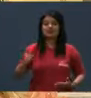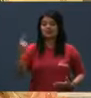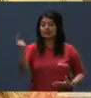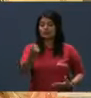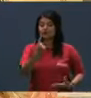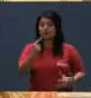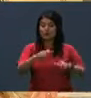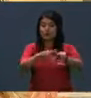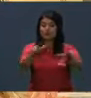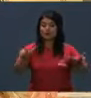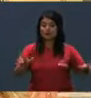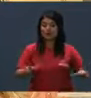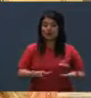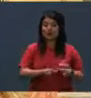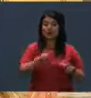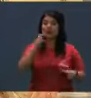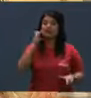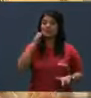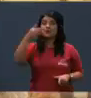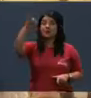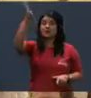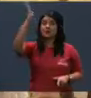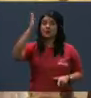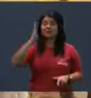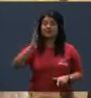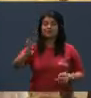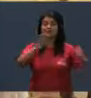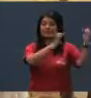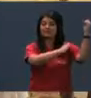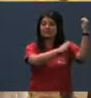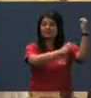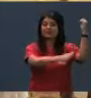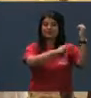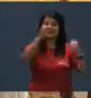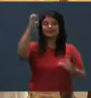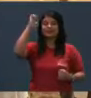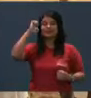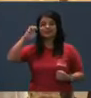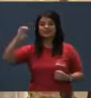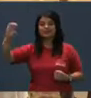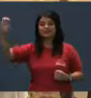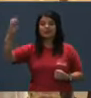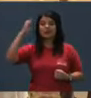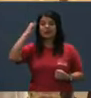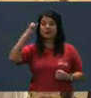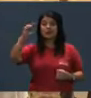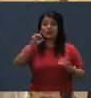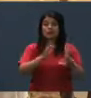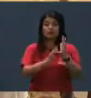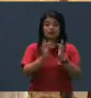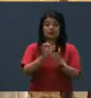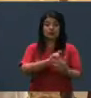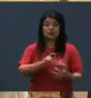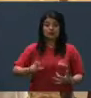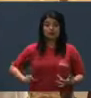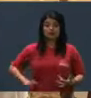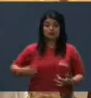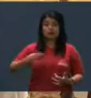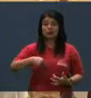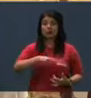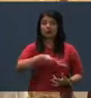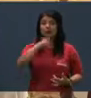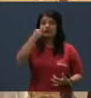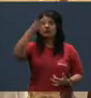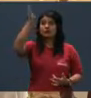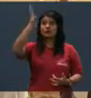lugar, Señor Padre Santo, Dios Todopoderoso y Eterno, por Cristo Señor nuestro, porque